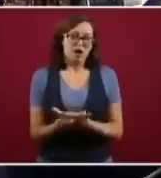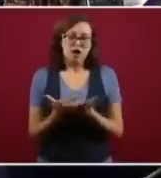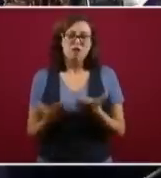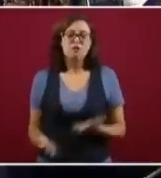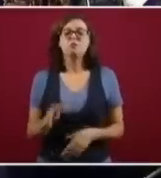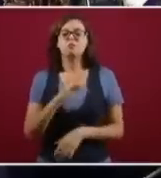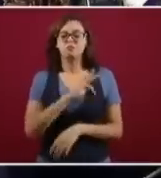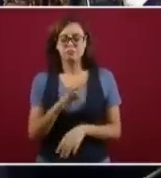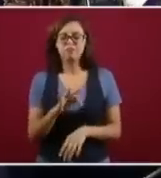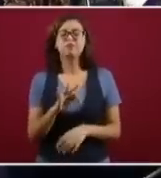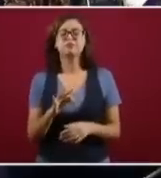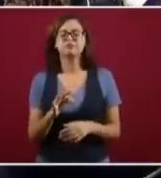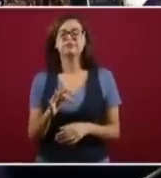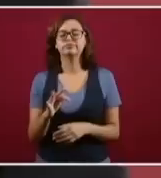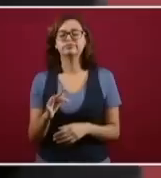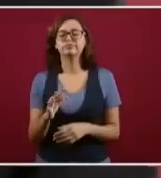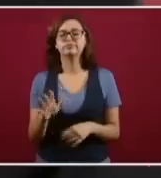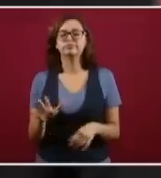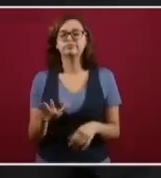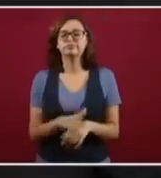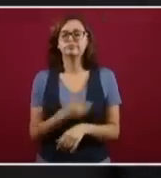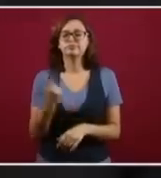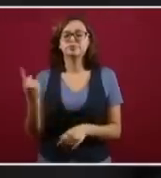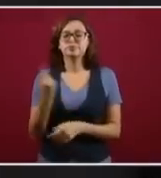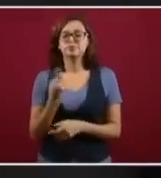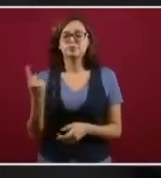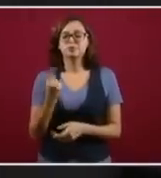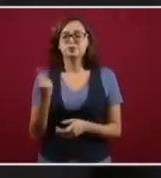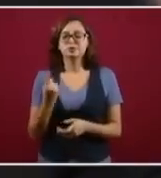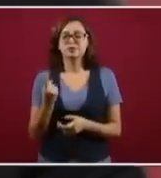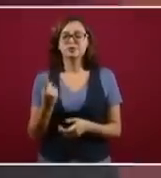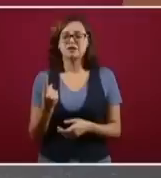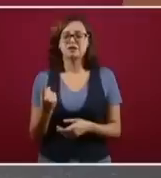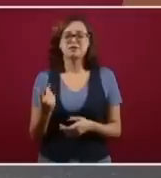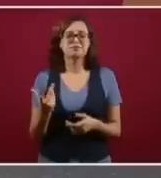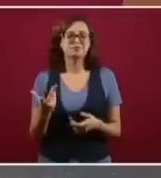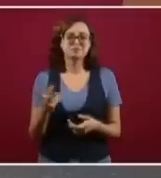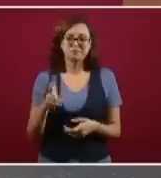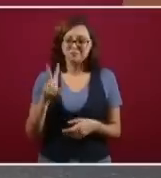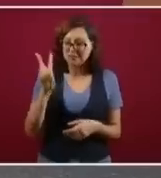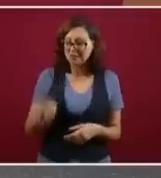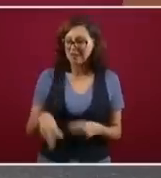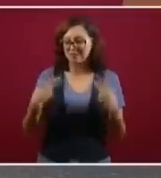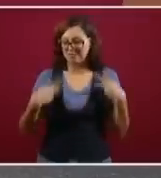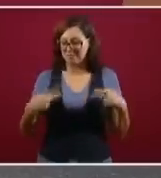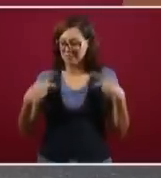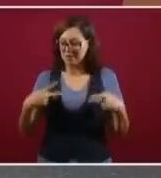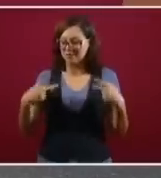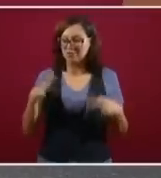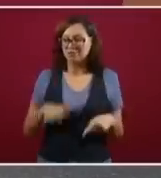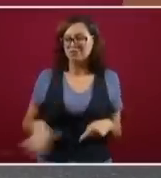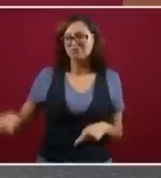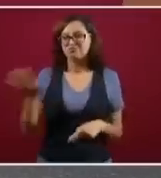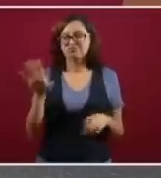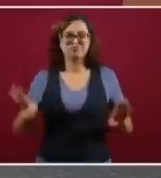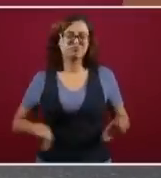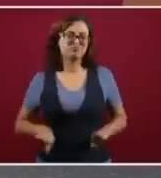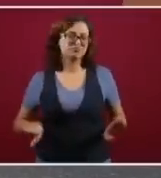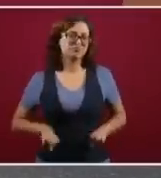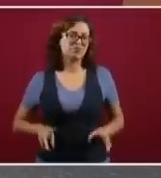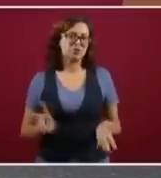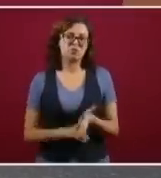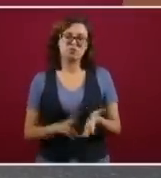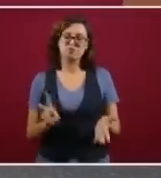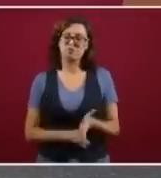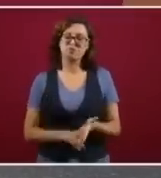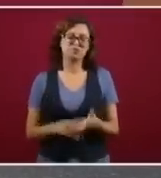mucha reserva, una gran reserva de valores en nuestro pueblo.